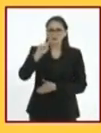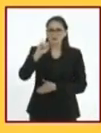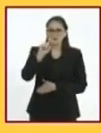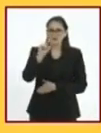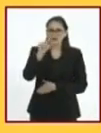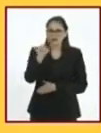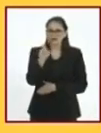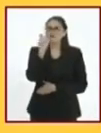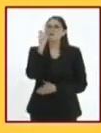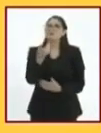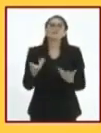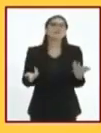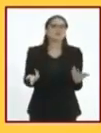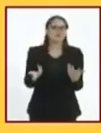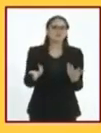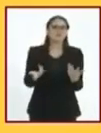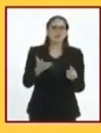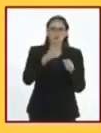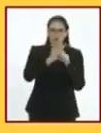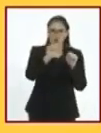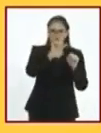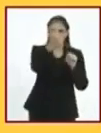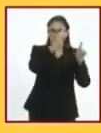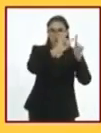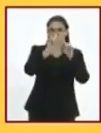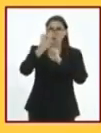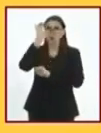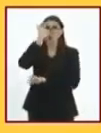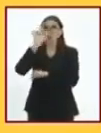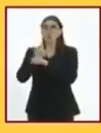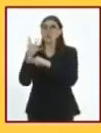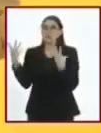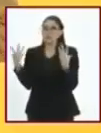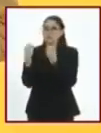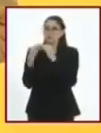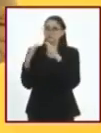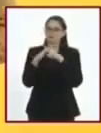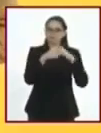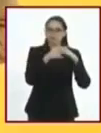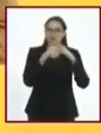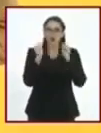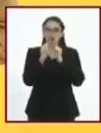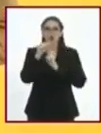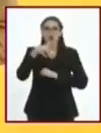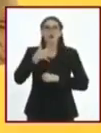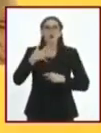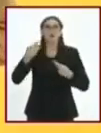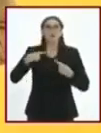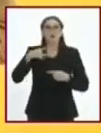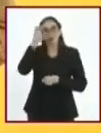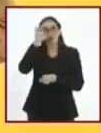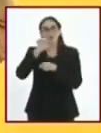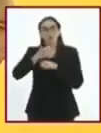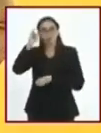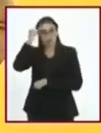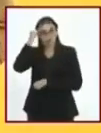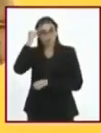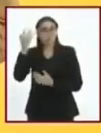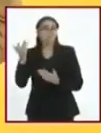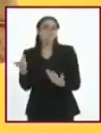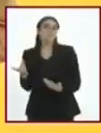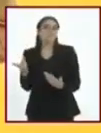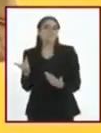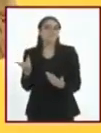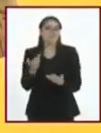¿Qué otras culturas se mezclaron con las tradiciones indígenas? El resultado de esas combinaciones lo podemos